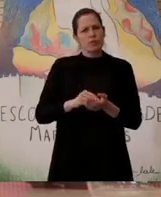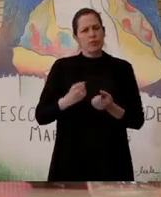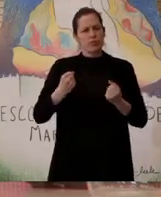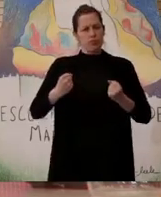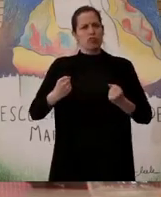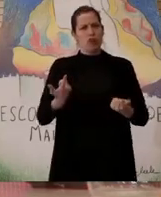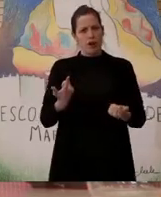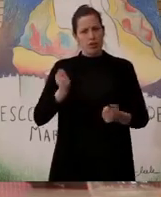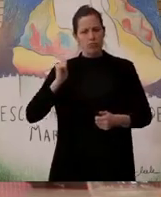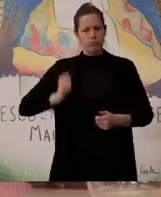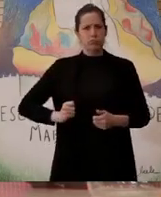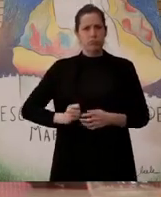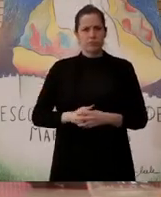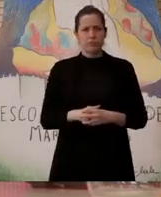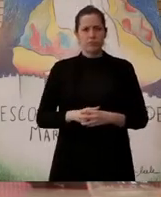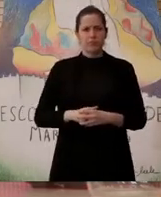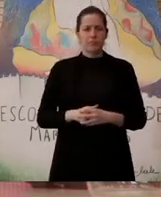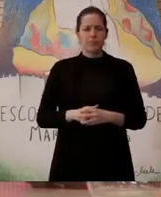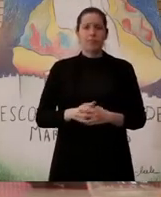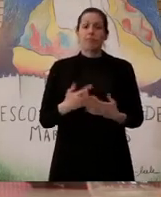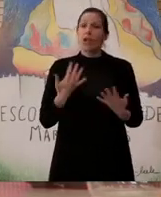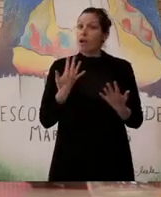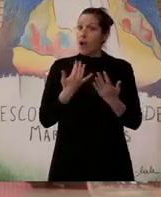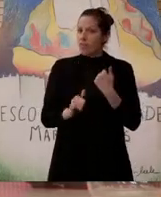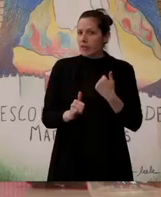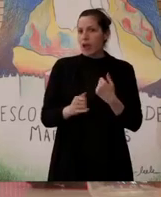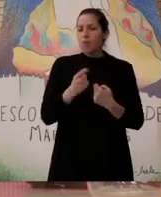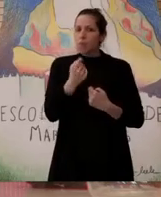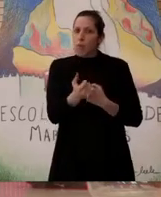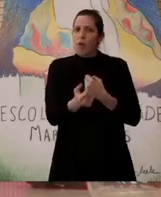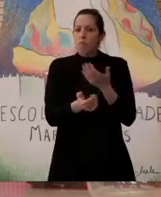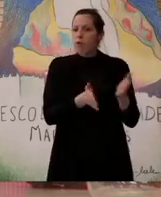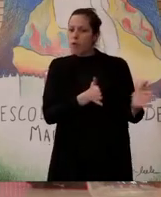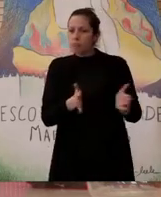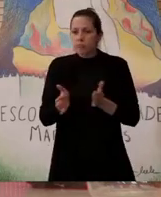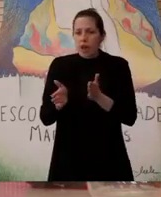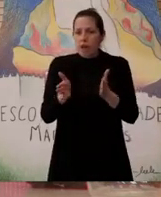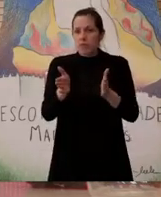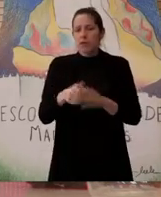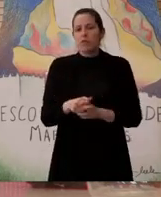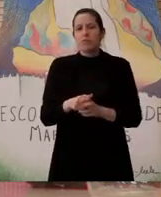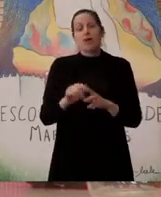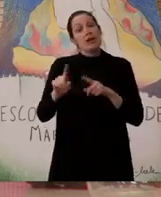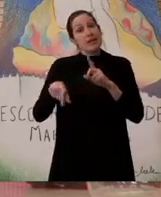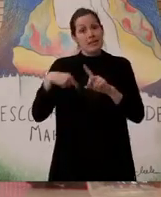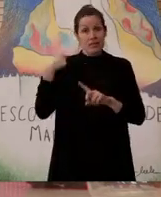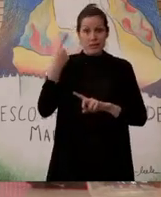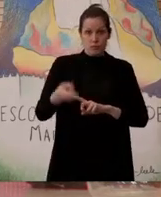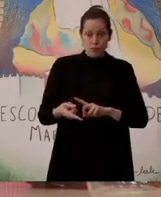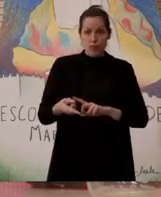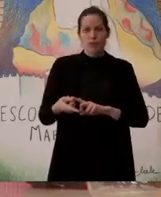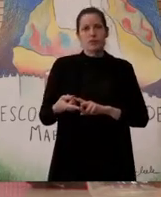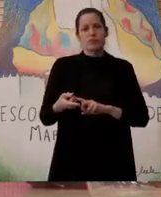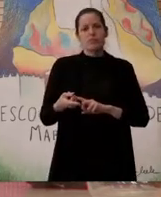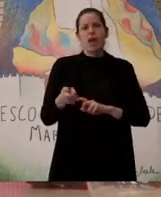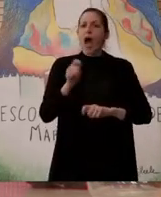a veces sí bien Y ese fue el camino que fuimos siguiendo y después seguimos el camino de la